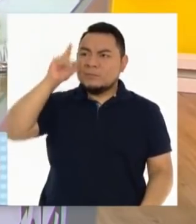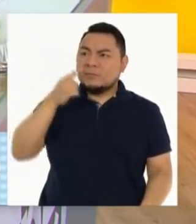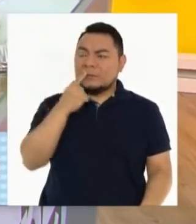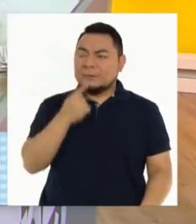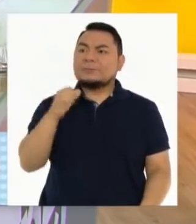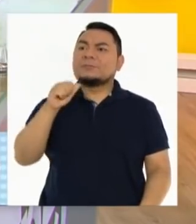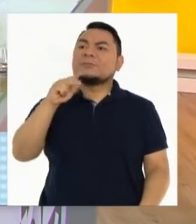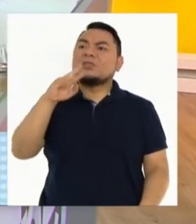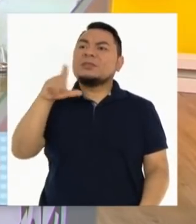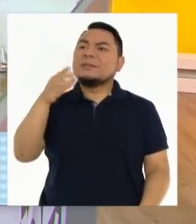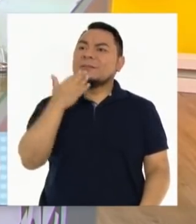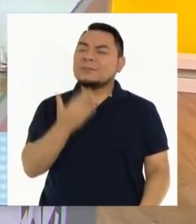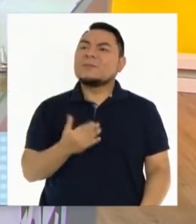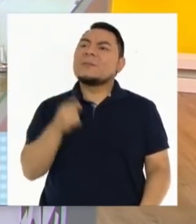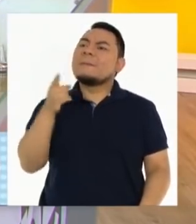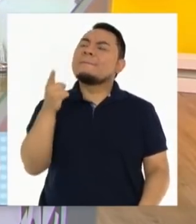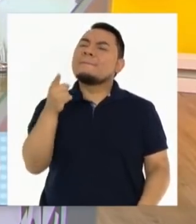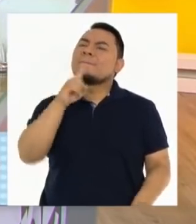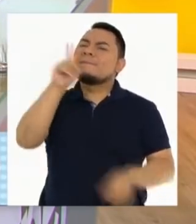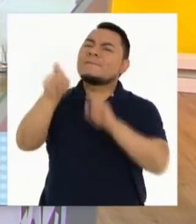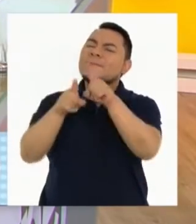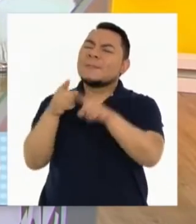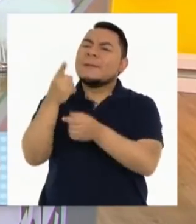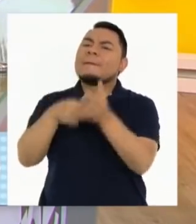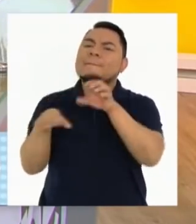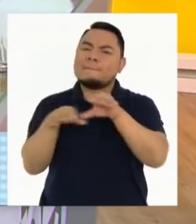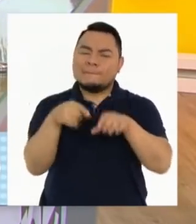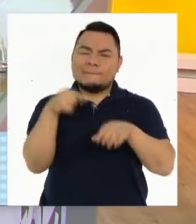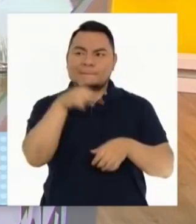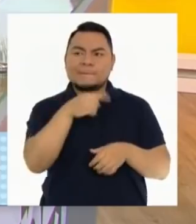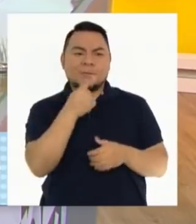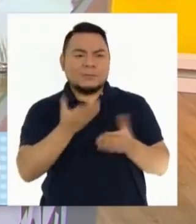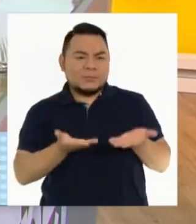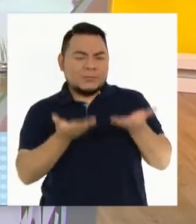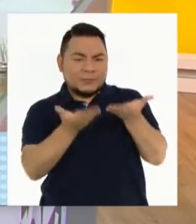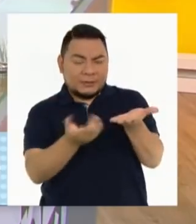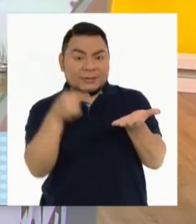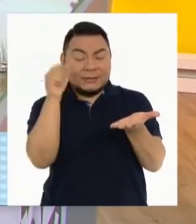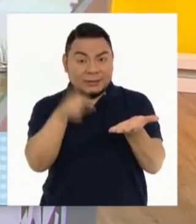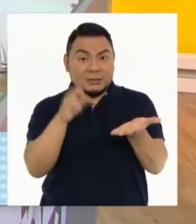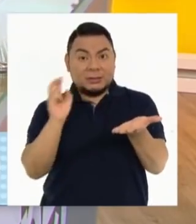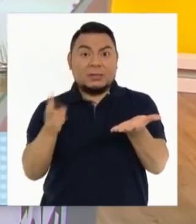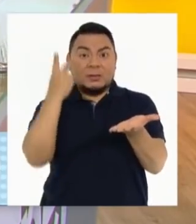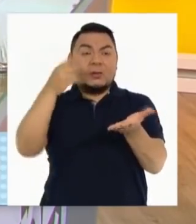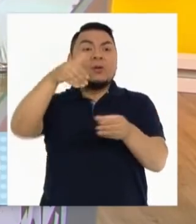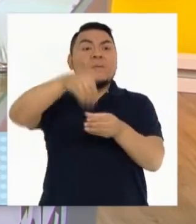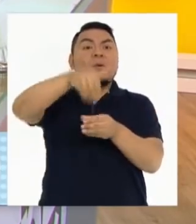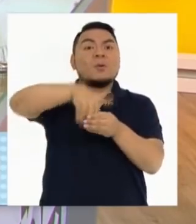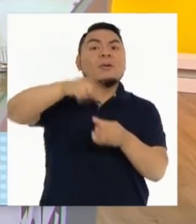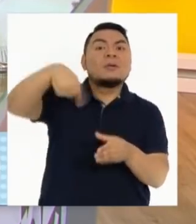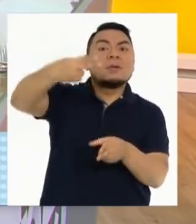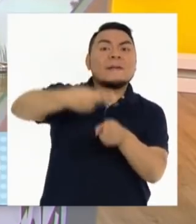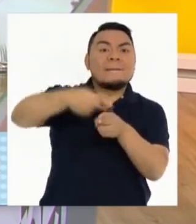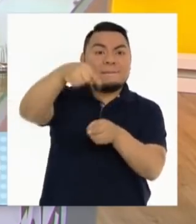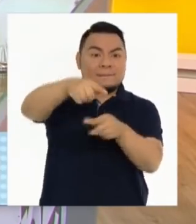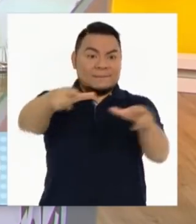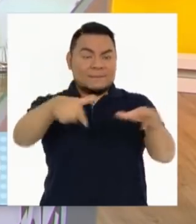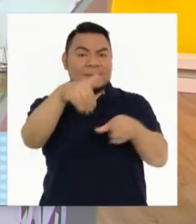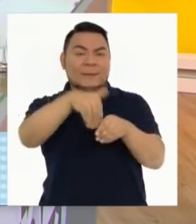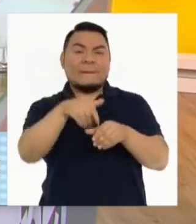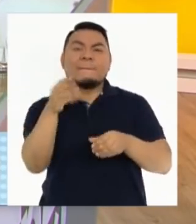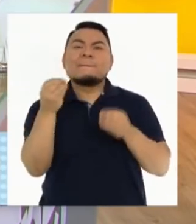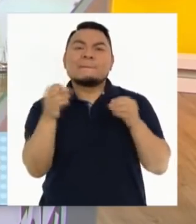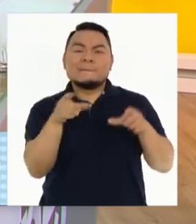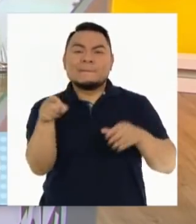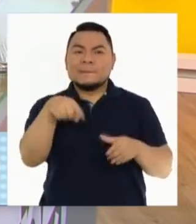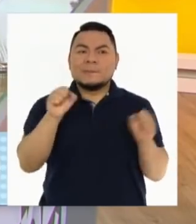general Astudillo. Sobre todo, ¿qué medidas se van a tomar para, sobre todo, garantizar la segunda vuelta, los comicios? Lo que buscan